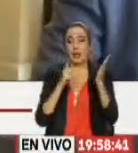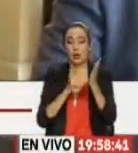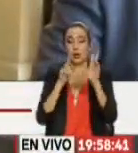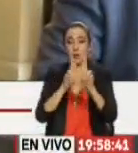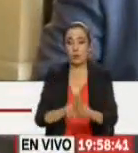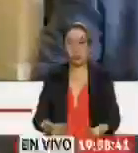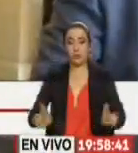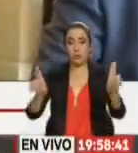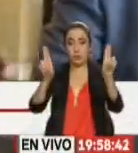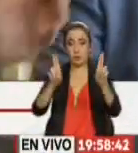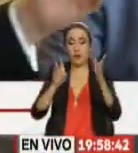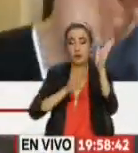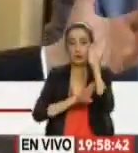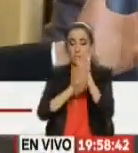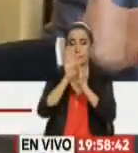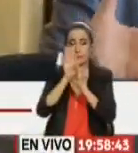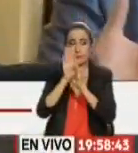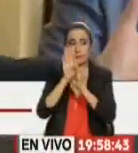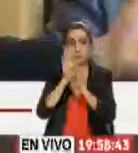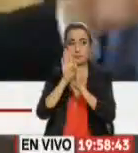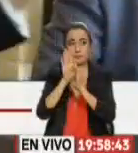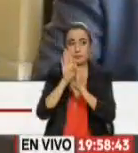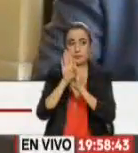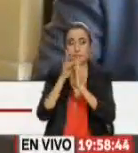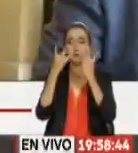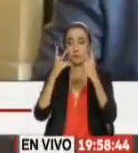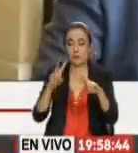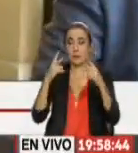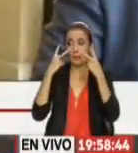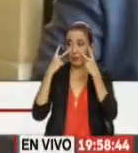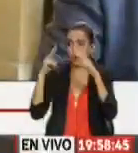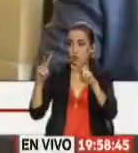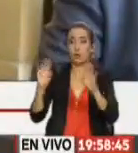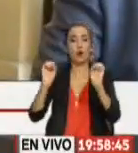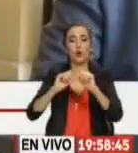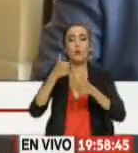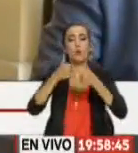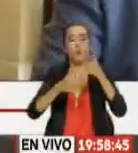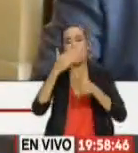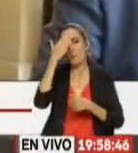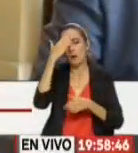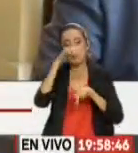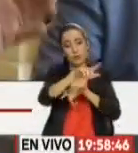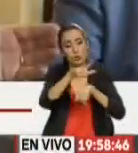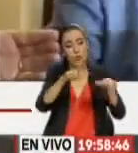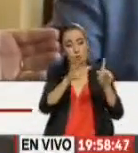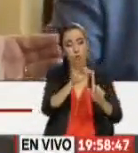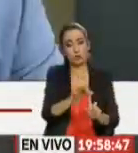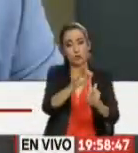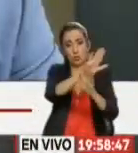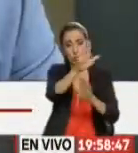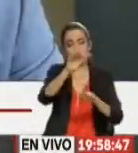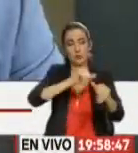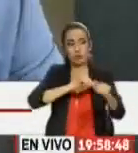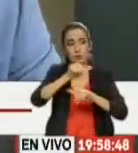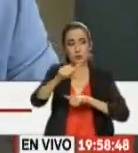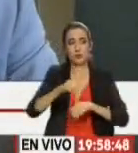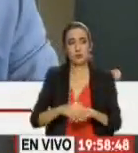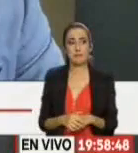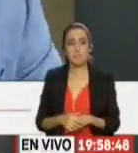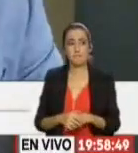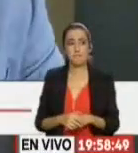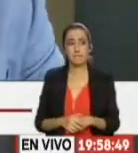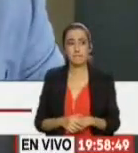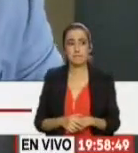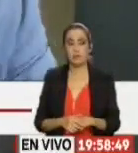Unidas para el Desarrollo, para también conocer cuáles son las áreas prioritarias de su gestión. A dar